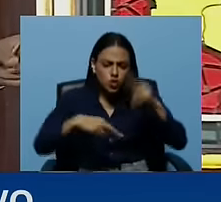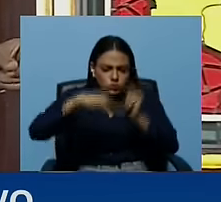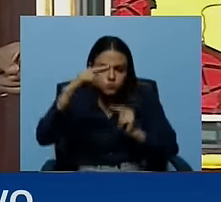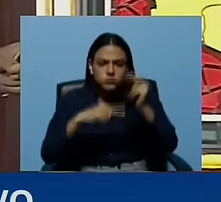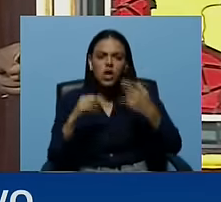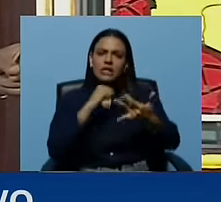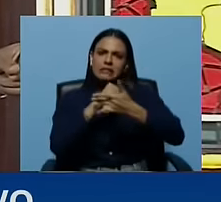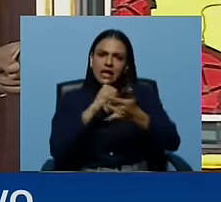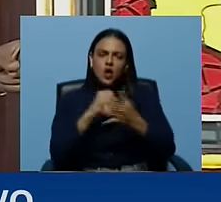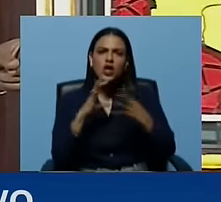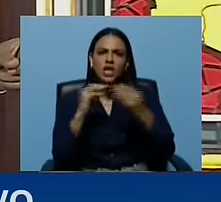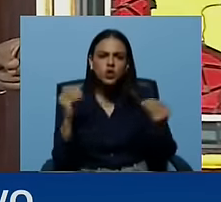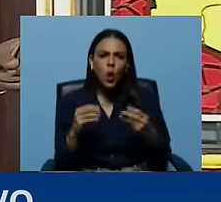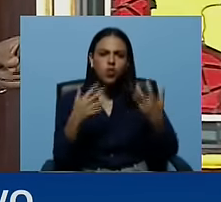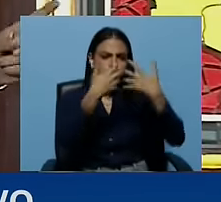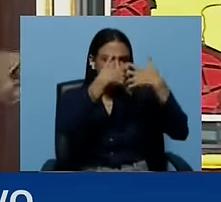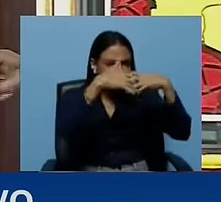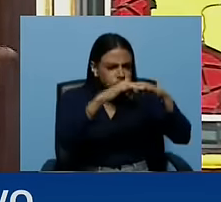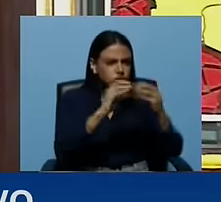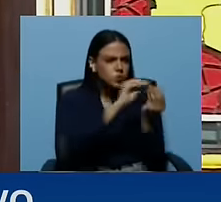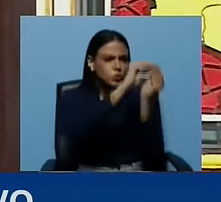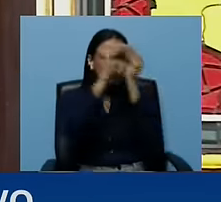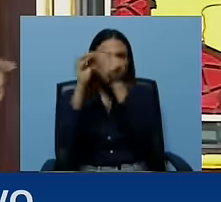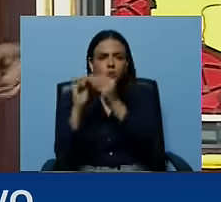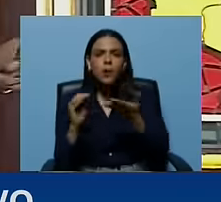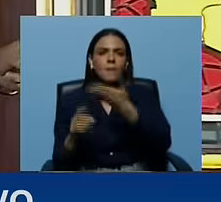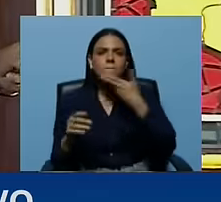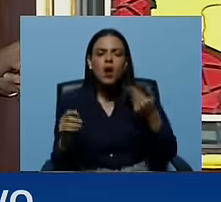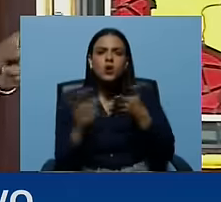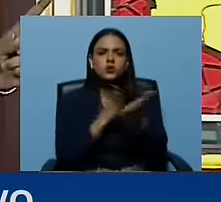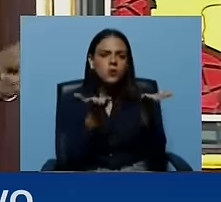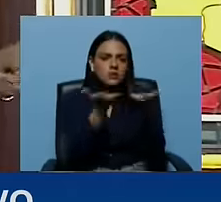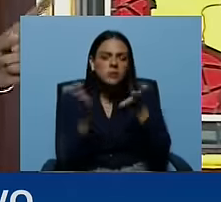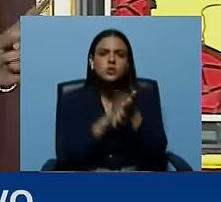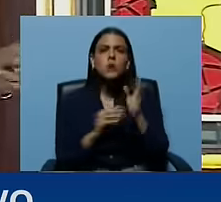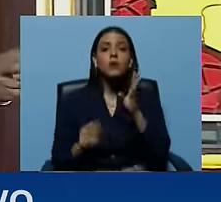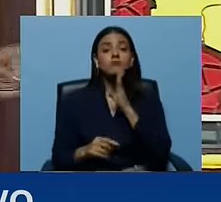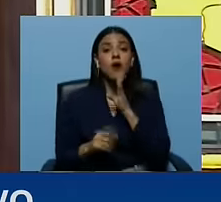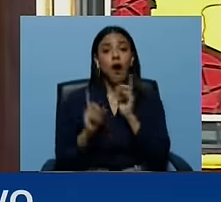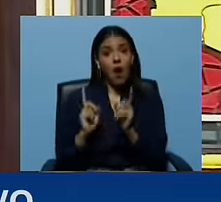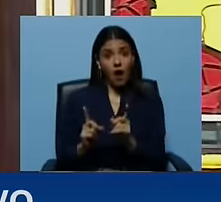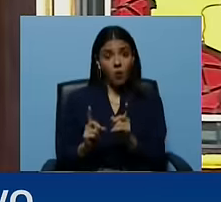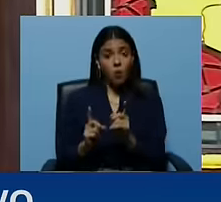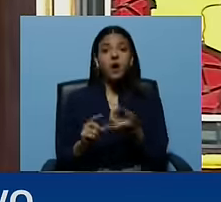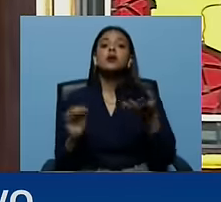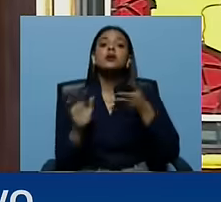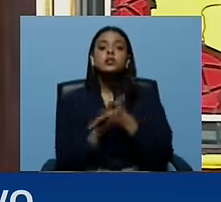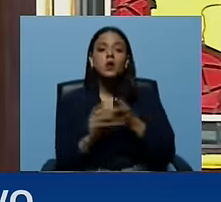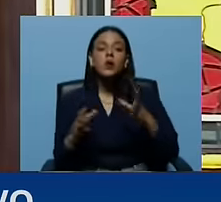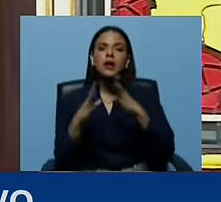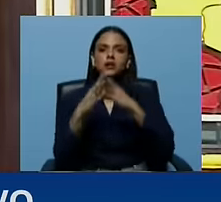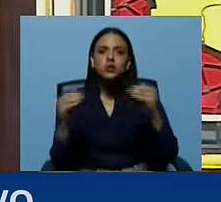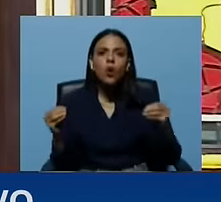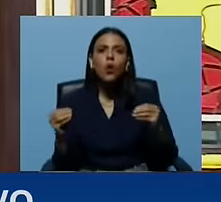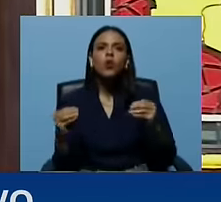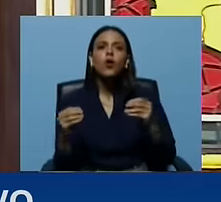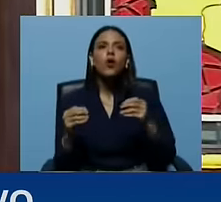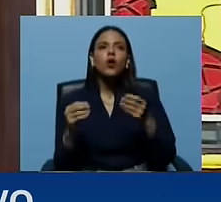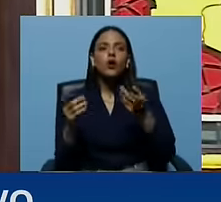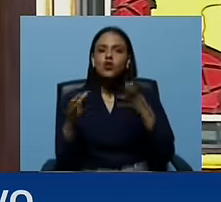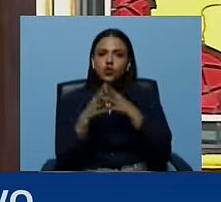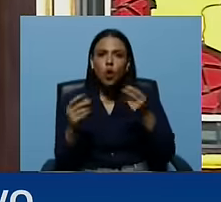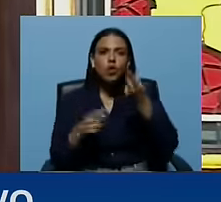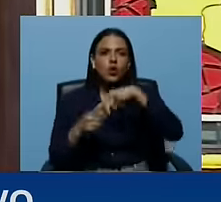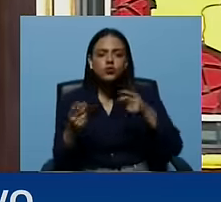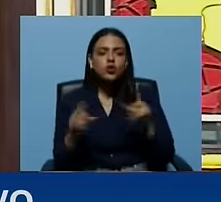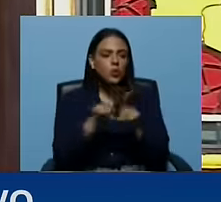tecnológicas, industriales. Gabriela, Tellechea, las capacidades tecnológicas e industriales para producir todo